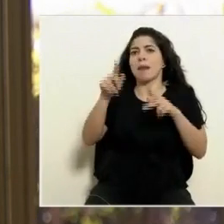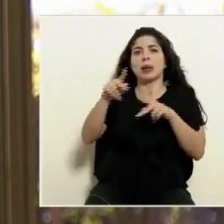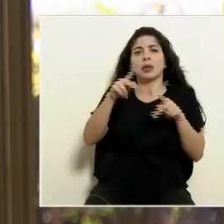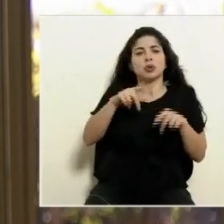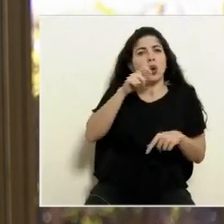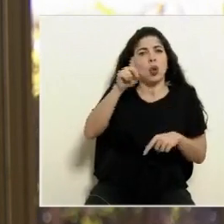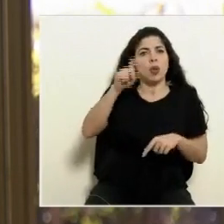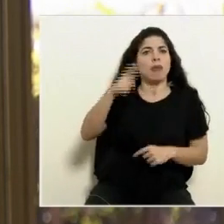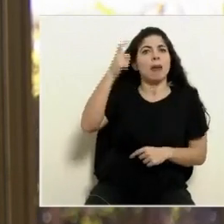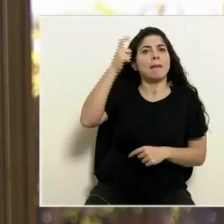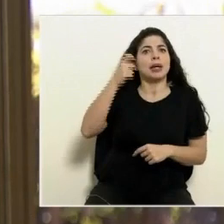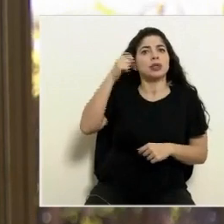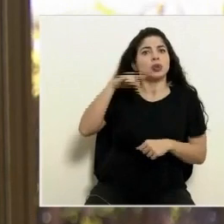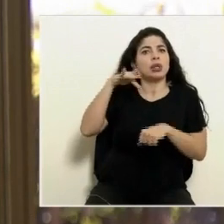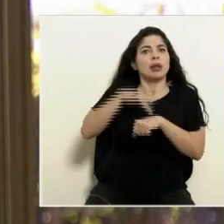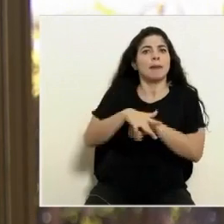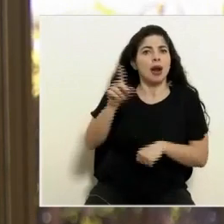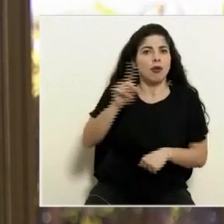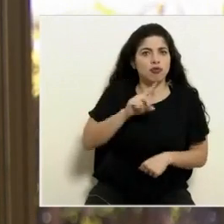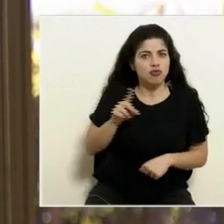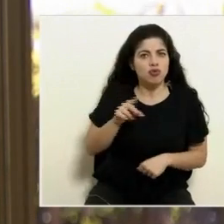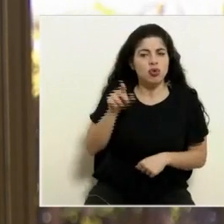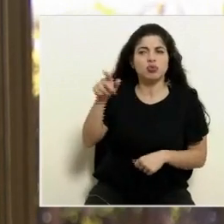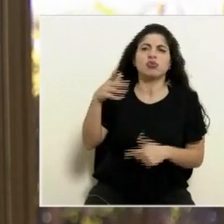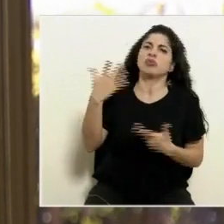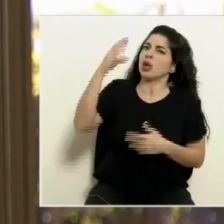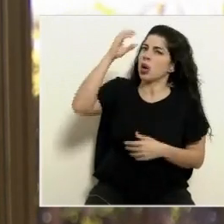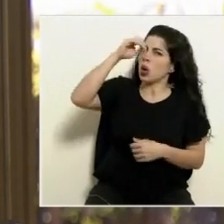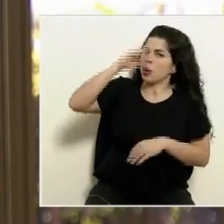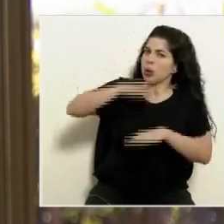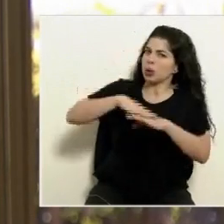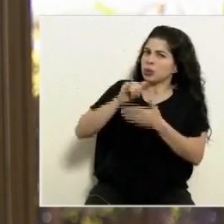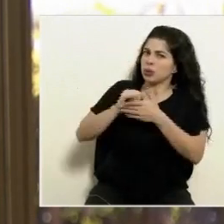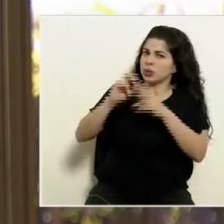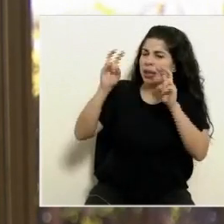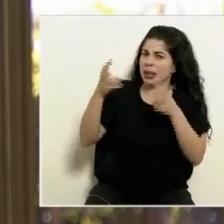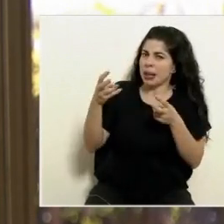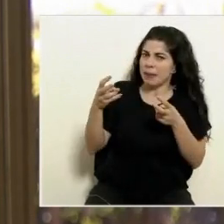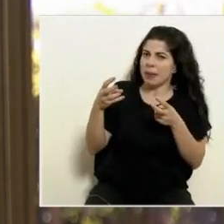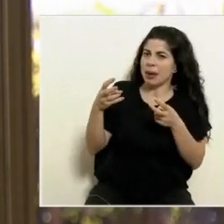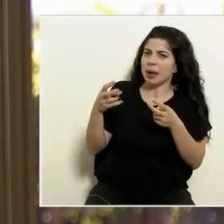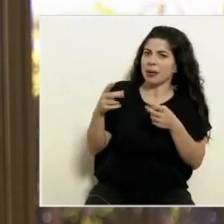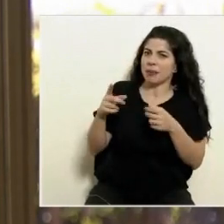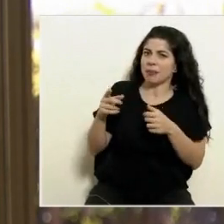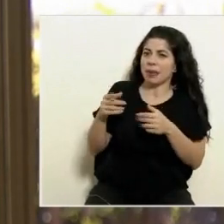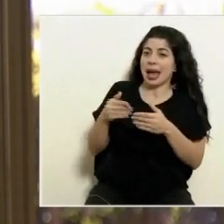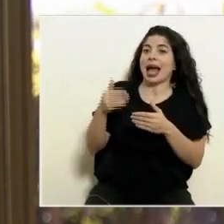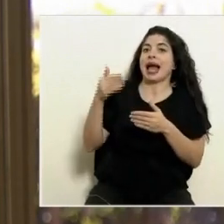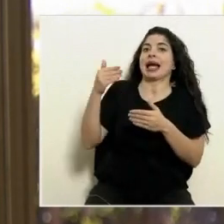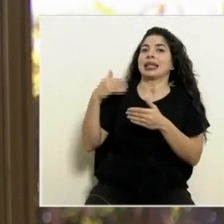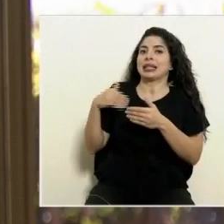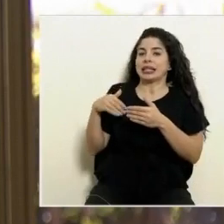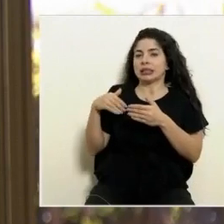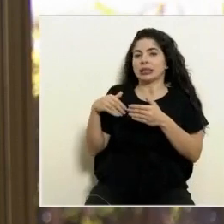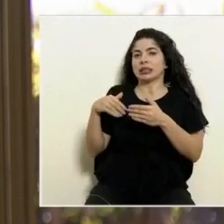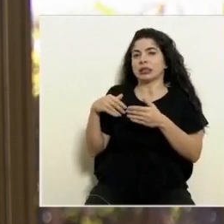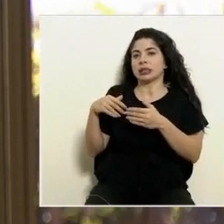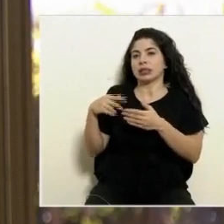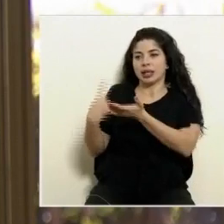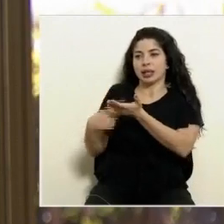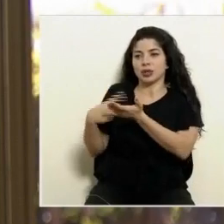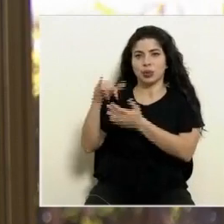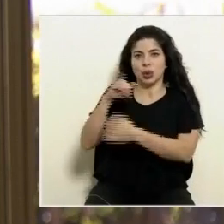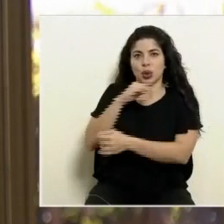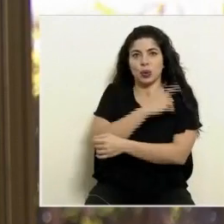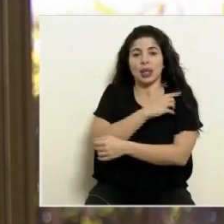puedan pensionar de forma anticipada. ¿Cuál es la posición que tiene usted sobre ese tema preliminarmente antes de que se vea en junta